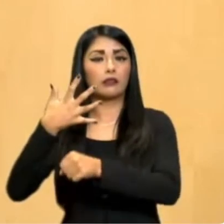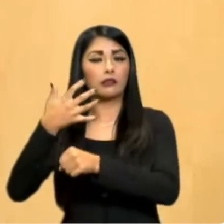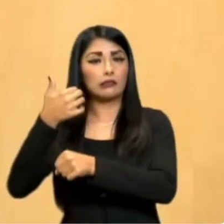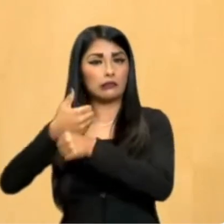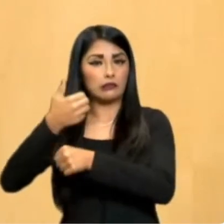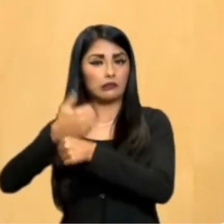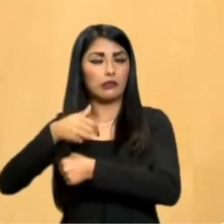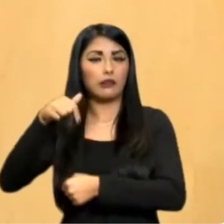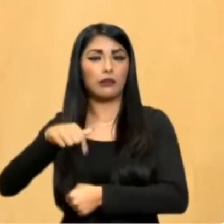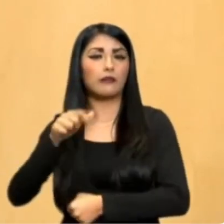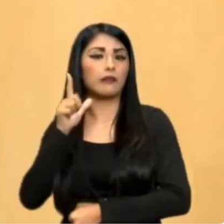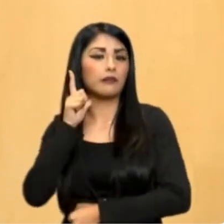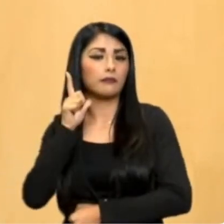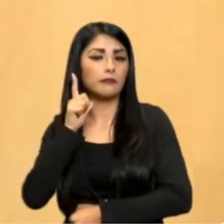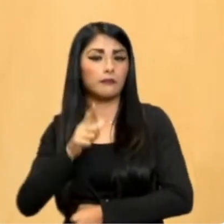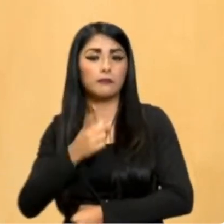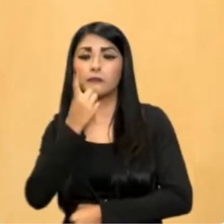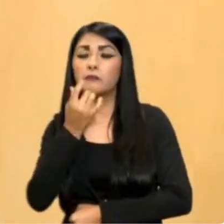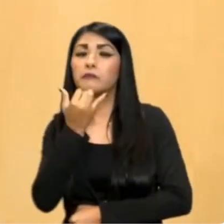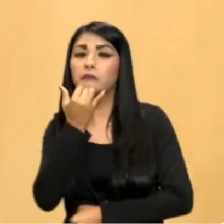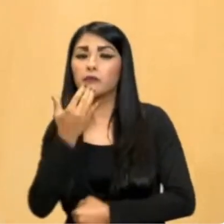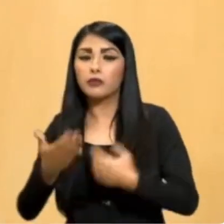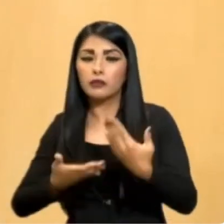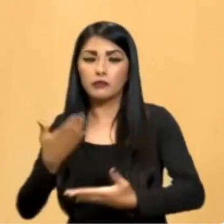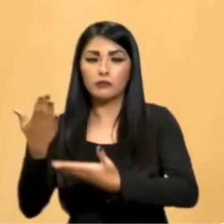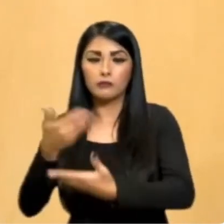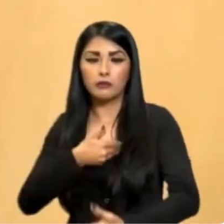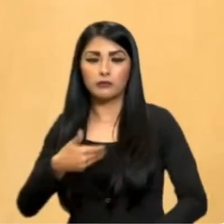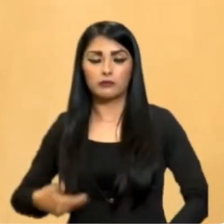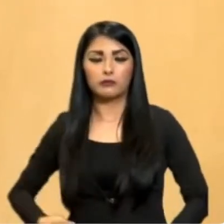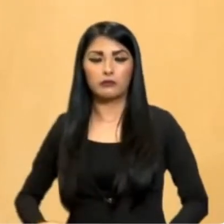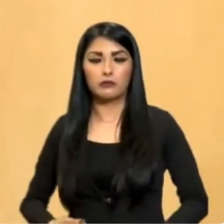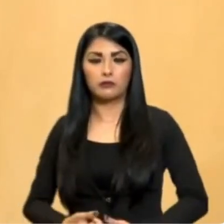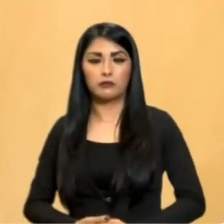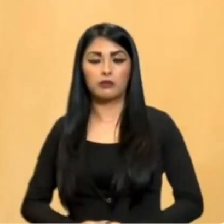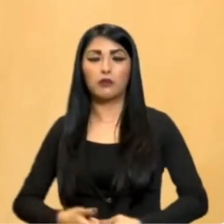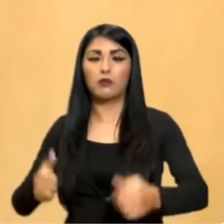cumplan debidamente con las responsabilidades, ya que por medio de